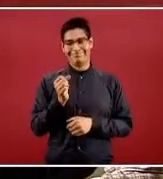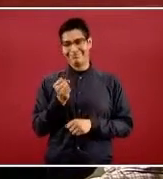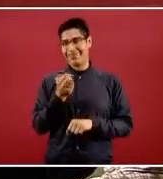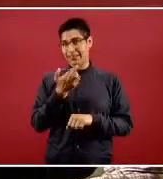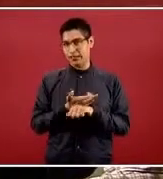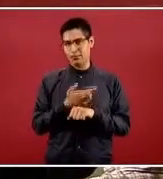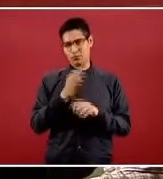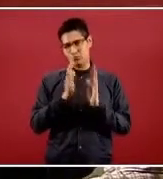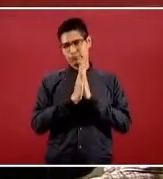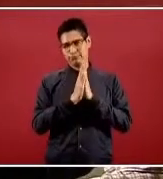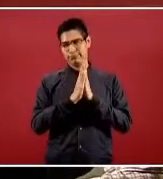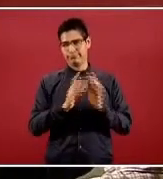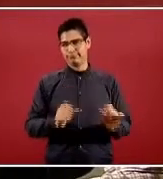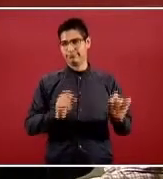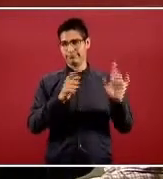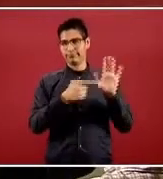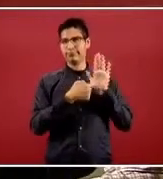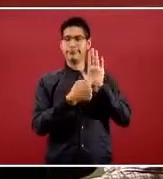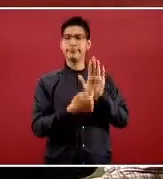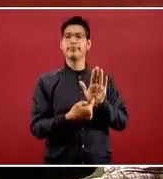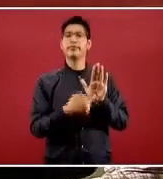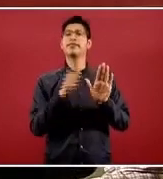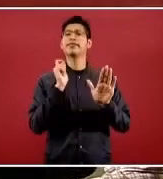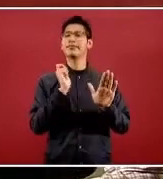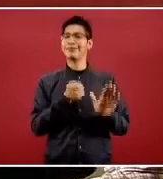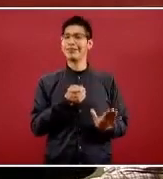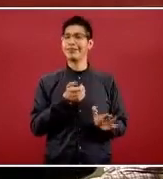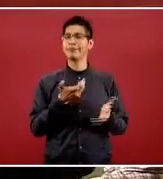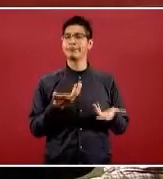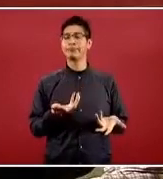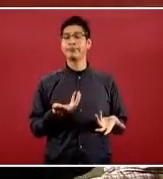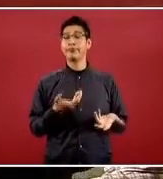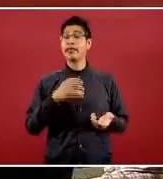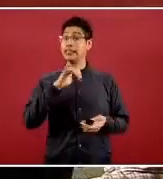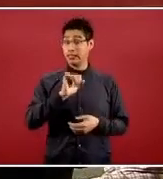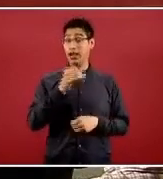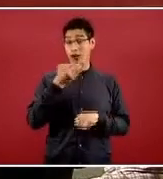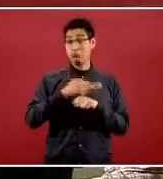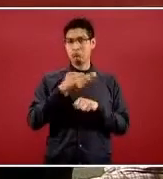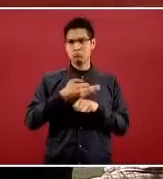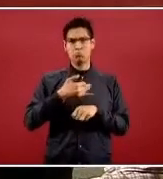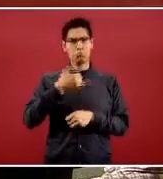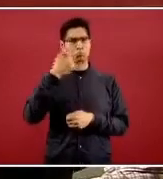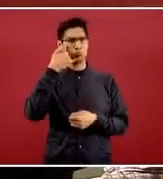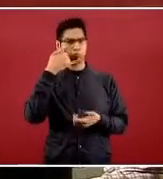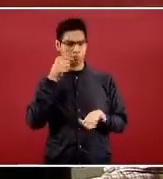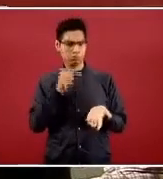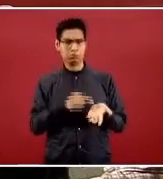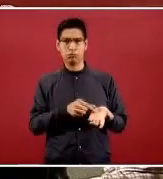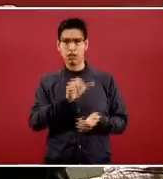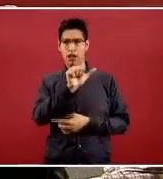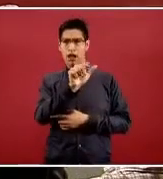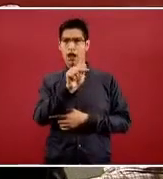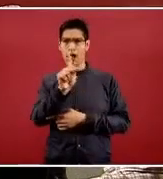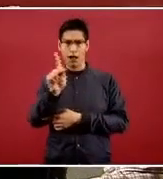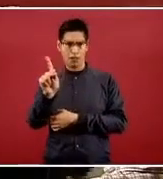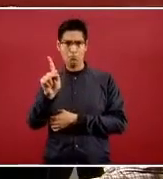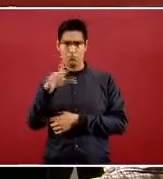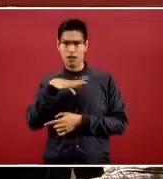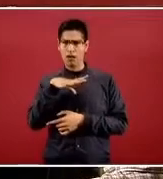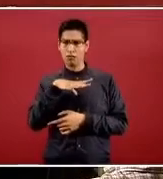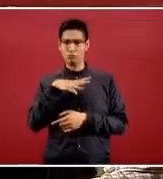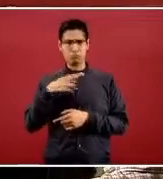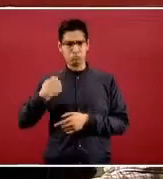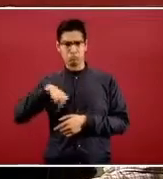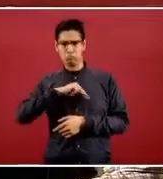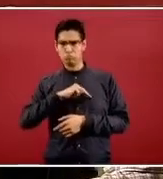¿Nos puede poner la presentación? La aplicación que se ha desarrollado con el esfuerzo de todo el equipo